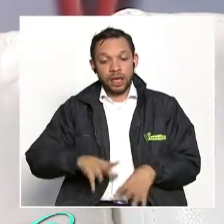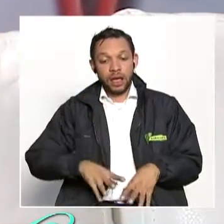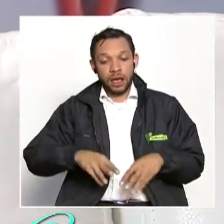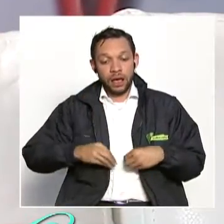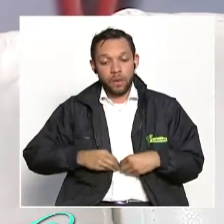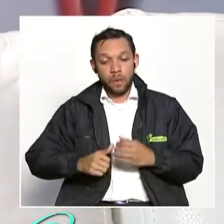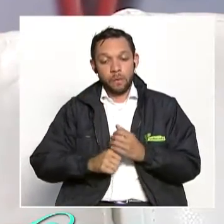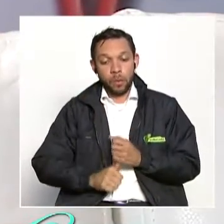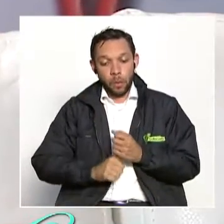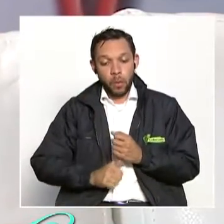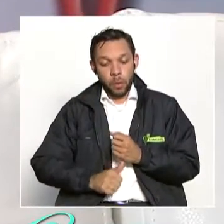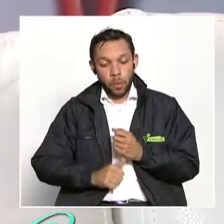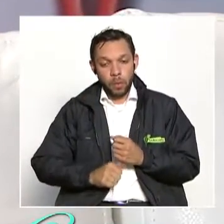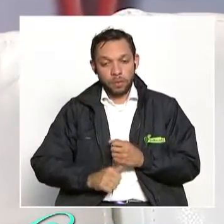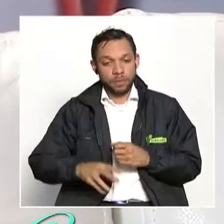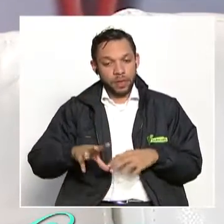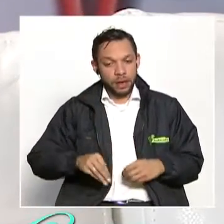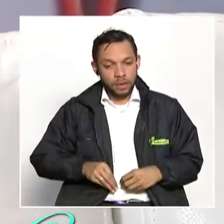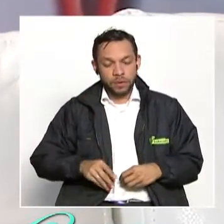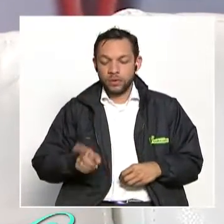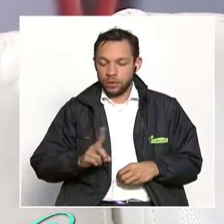antidiarreicos, antipiréticos, antihistamínicos.